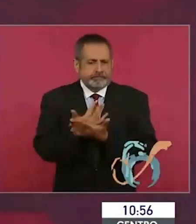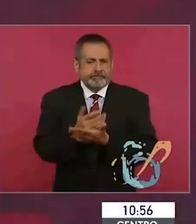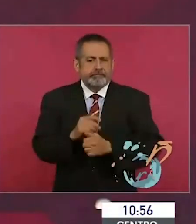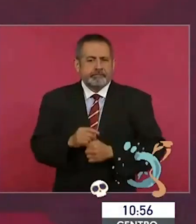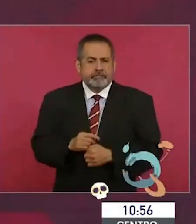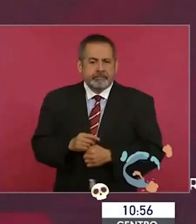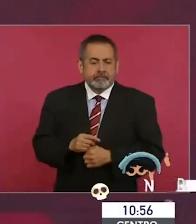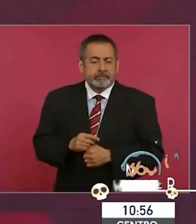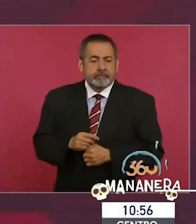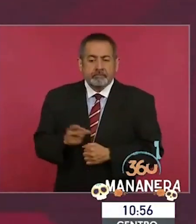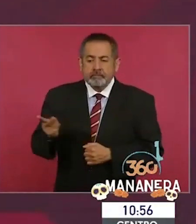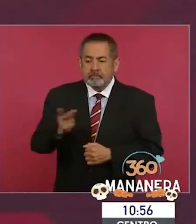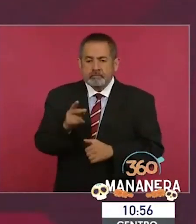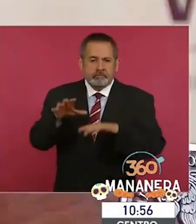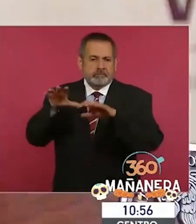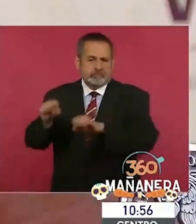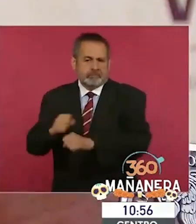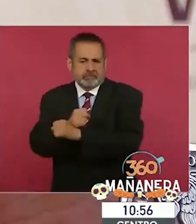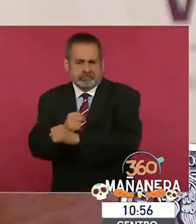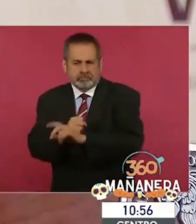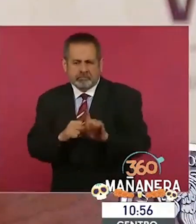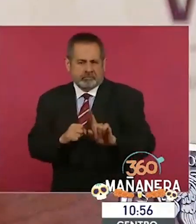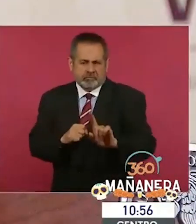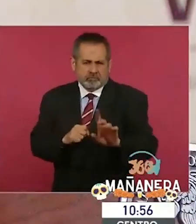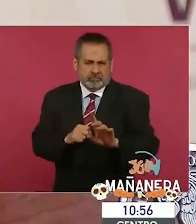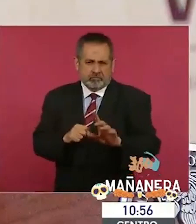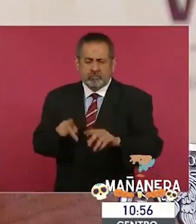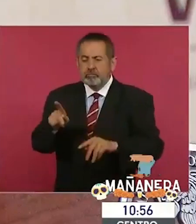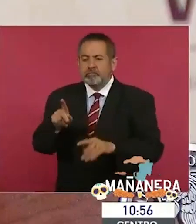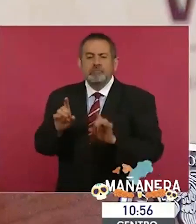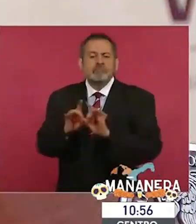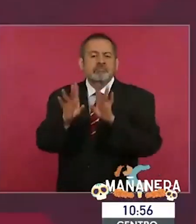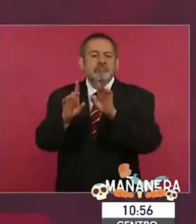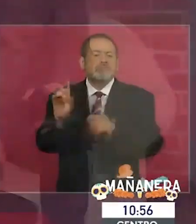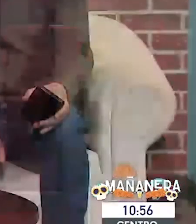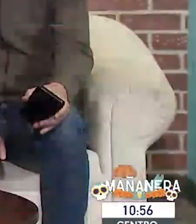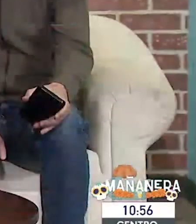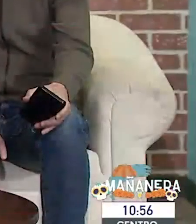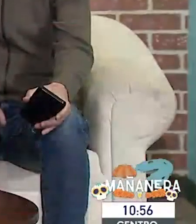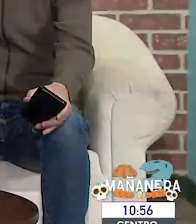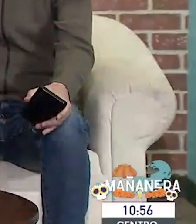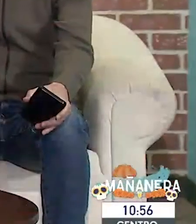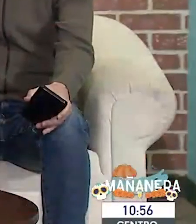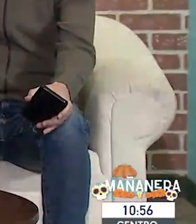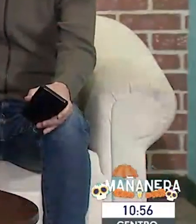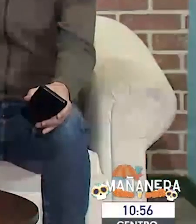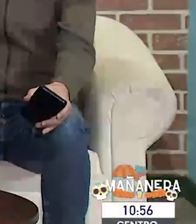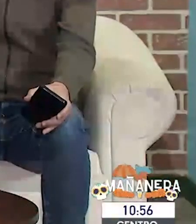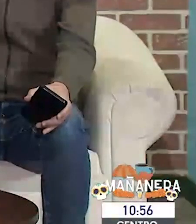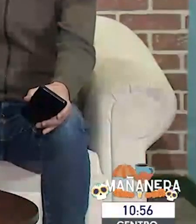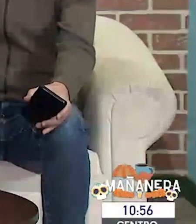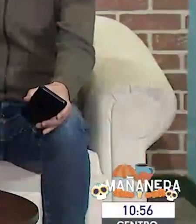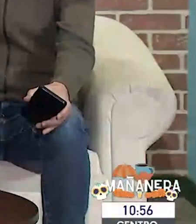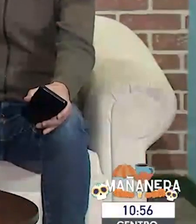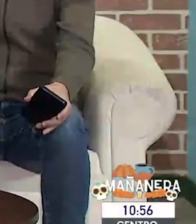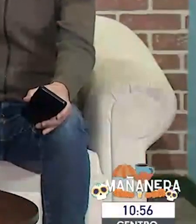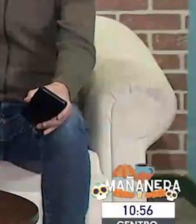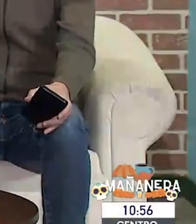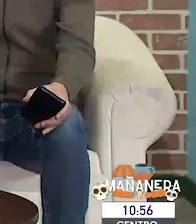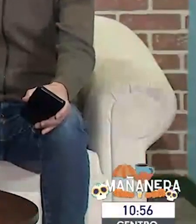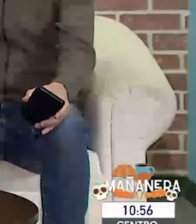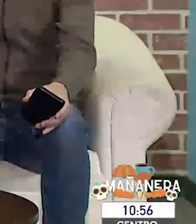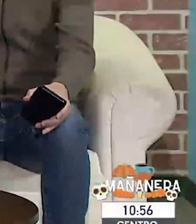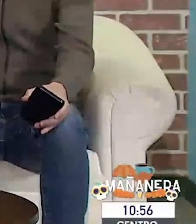Ellas no eran rehenes, pero estaban en la franja de Gaza. Entonces, una de las mexicanas que estaba varada, Michel